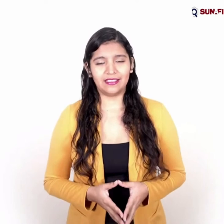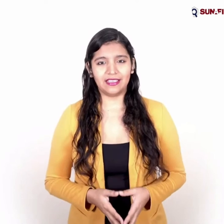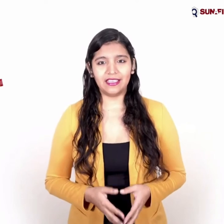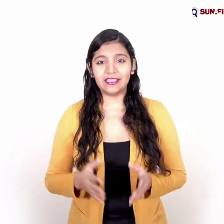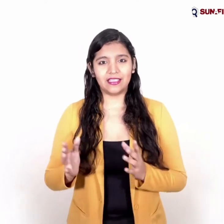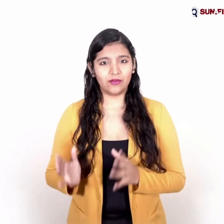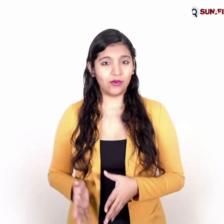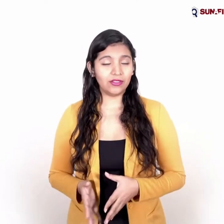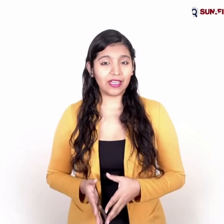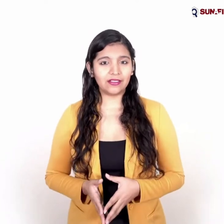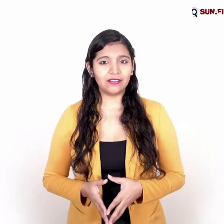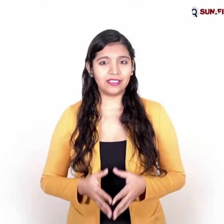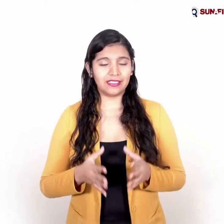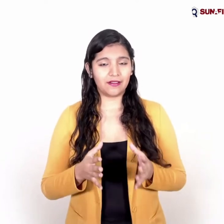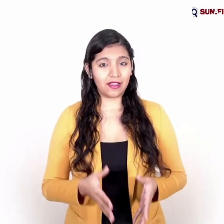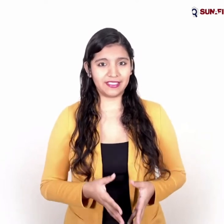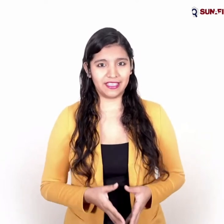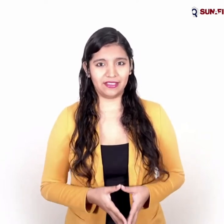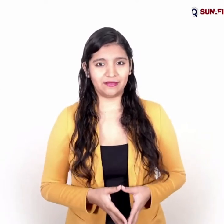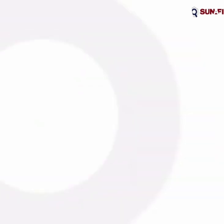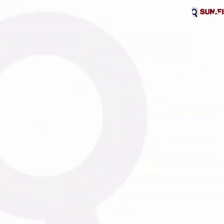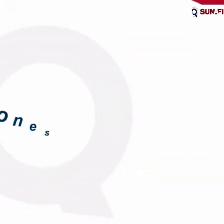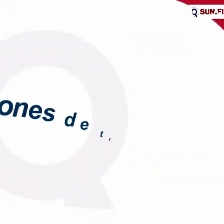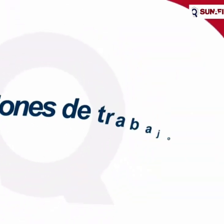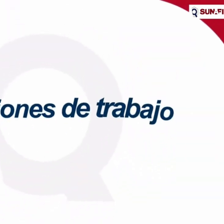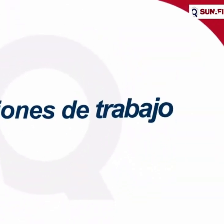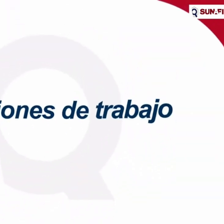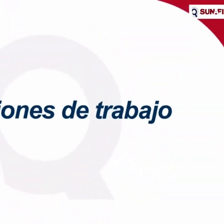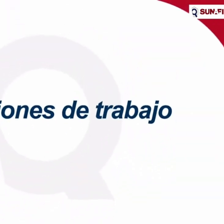mayor de edad y tener un contrato de trabajo escrito.